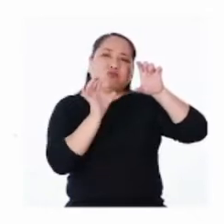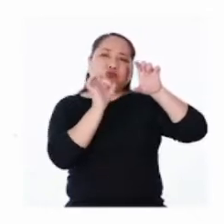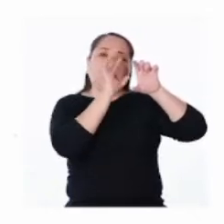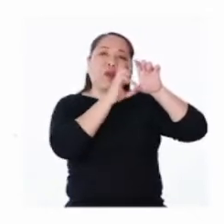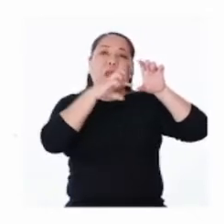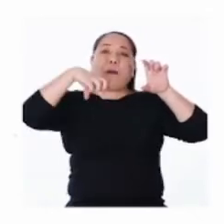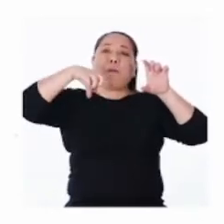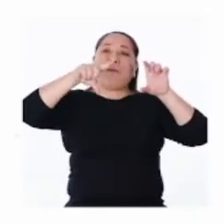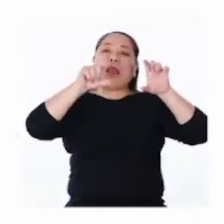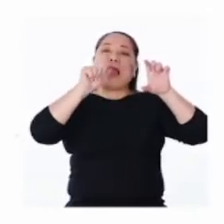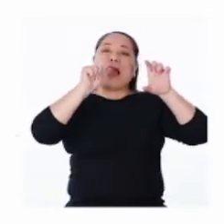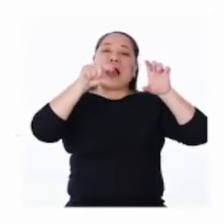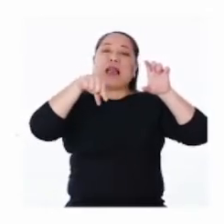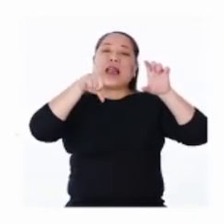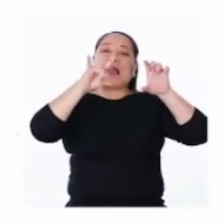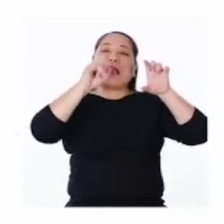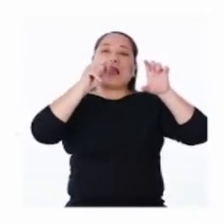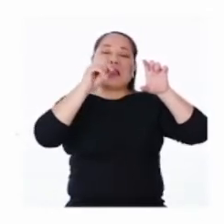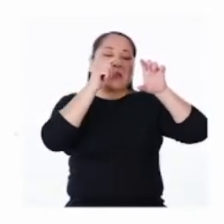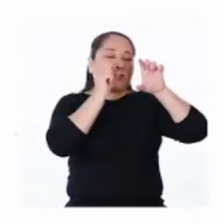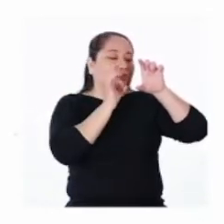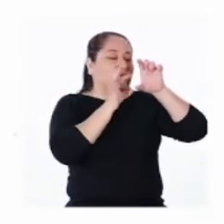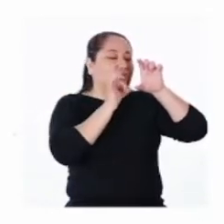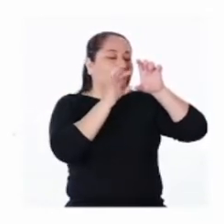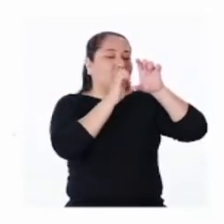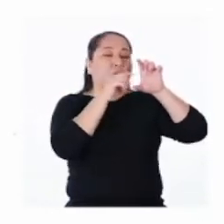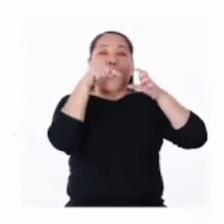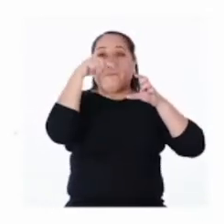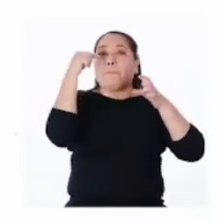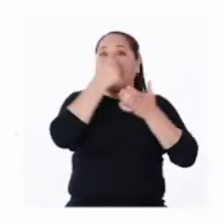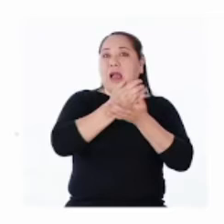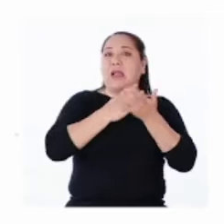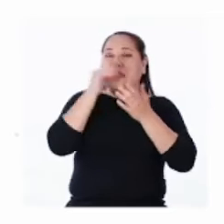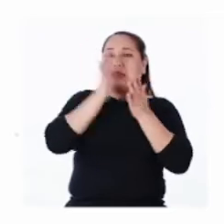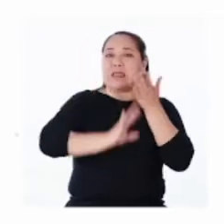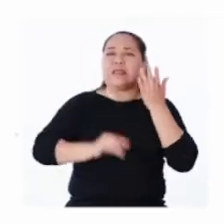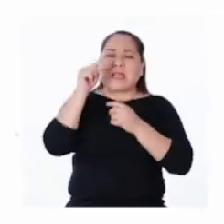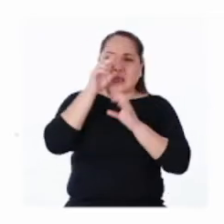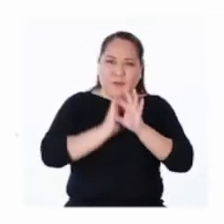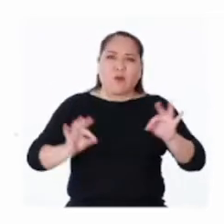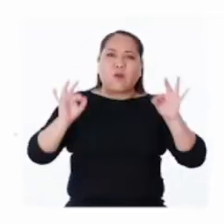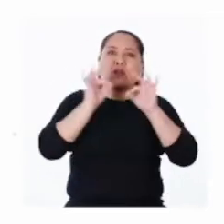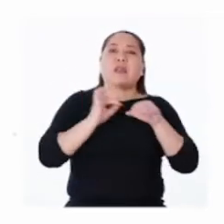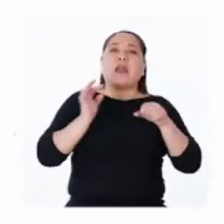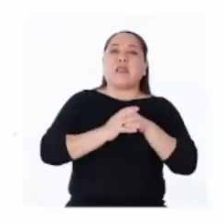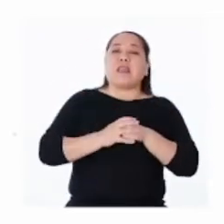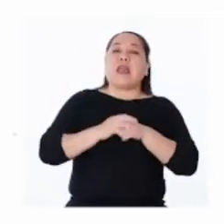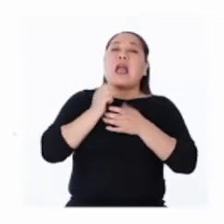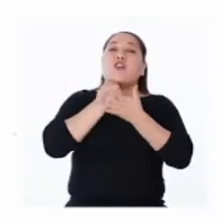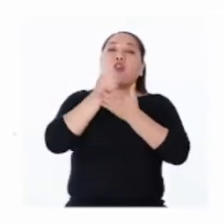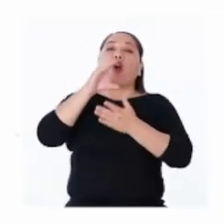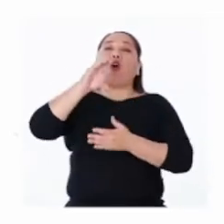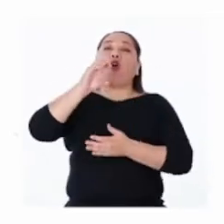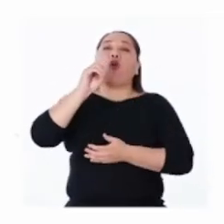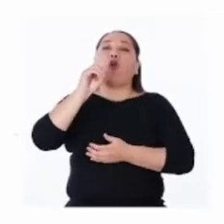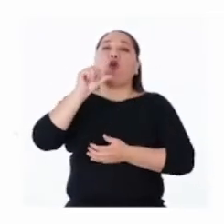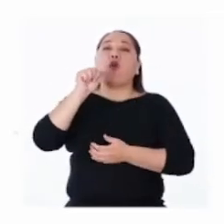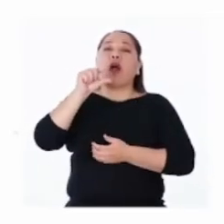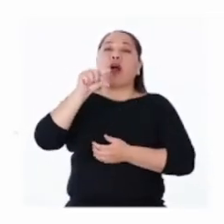pequeños denominados plaquetas, componentes celulares de la sangre, importantes en la coagulación